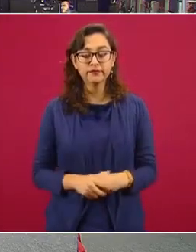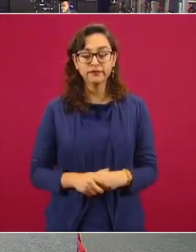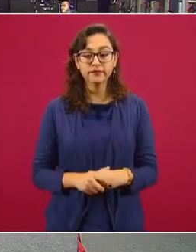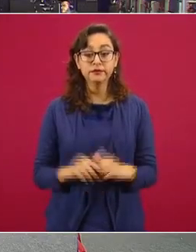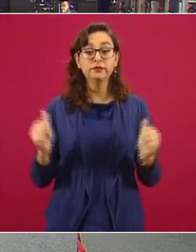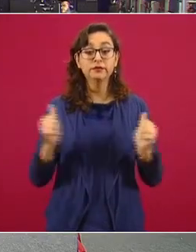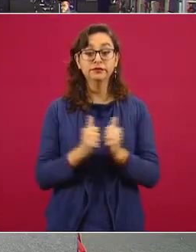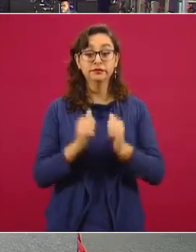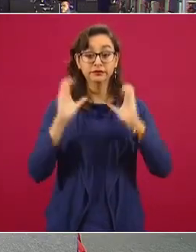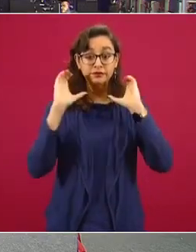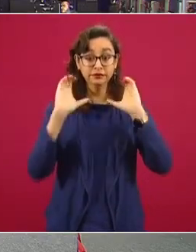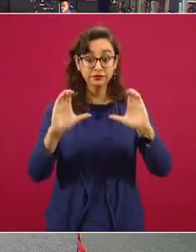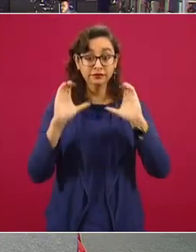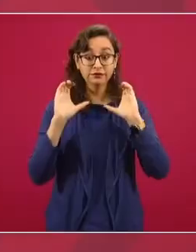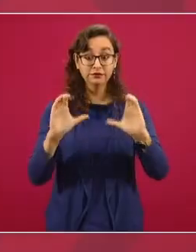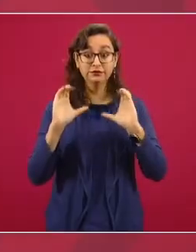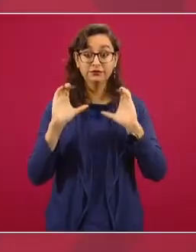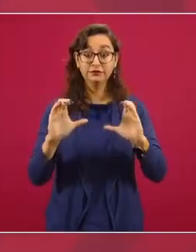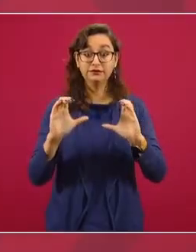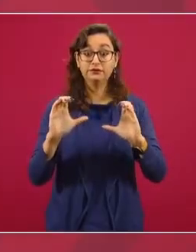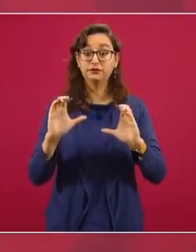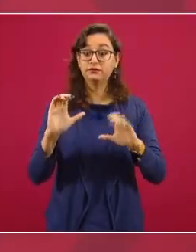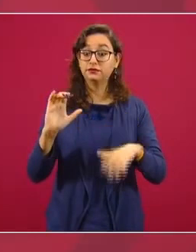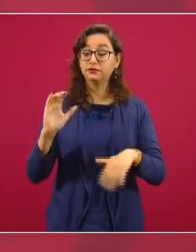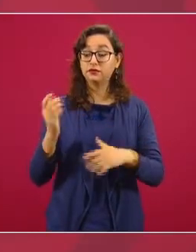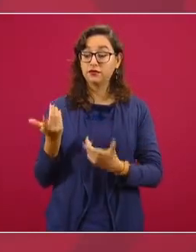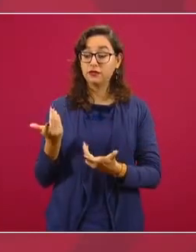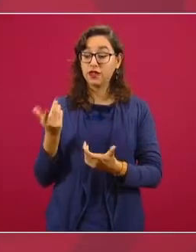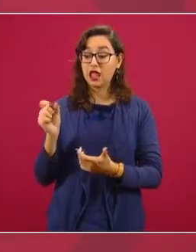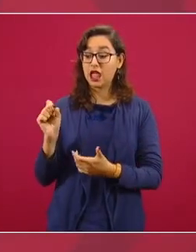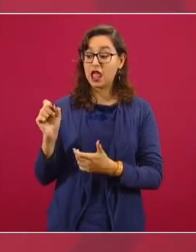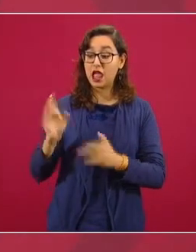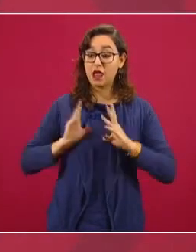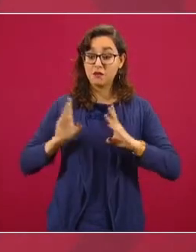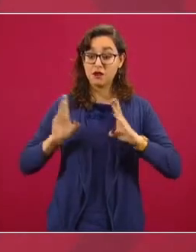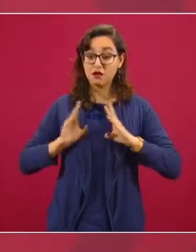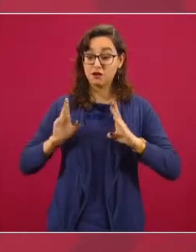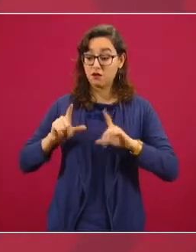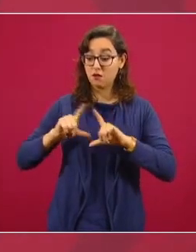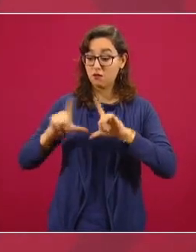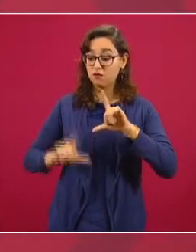cuidando a las Fuerzas Armadas.